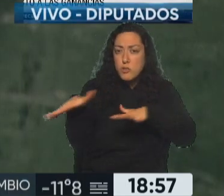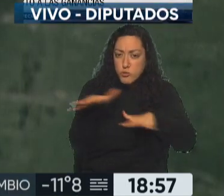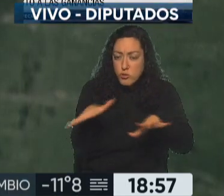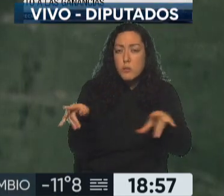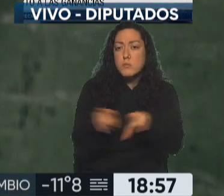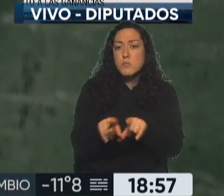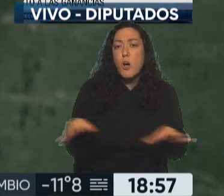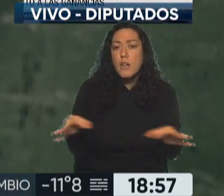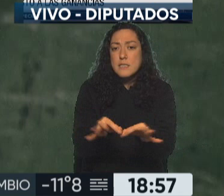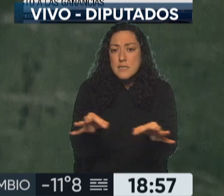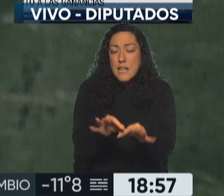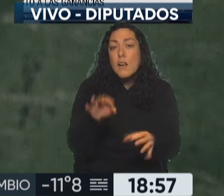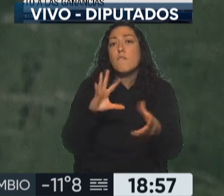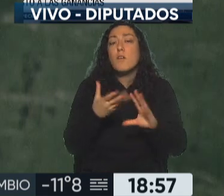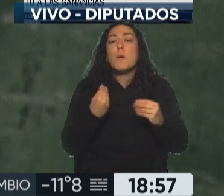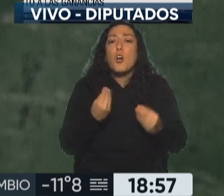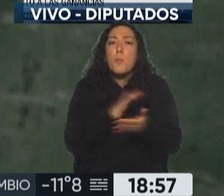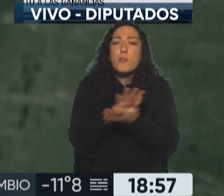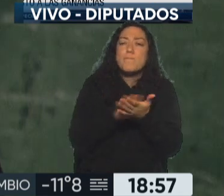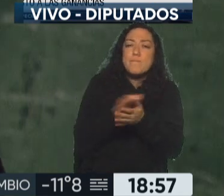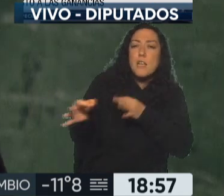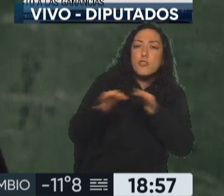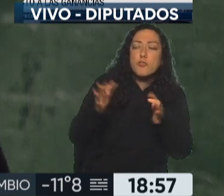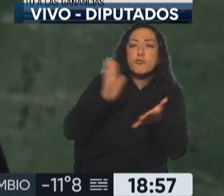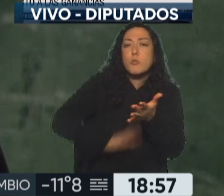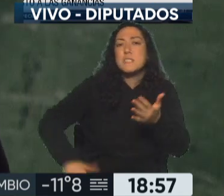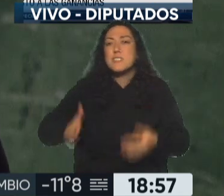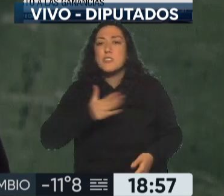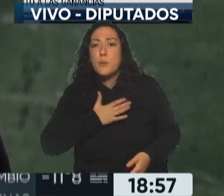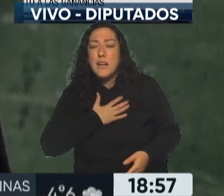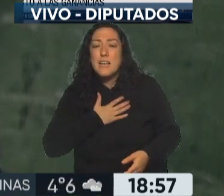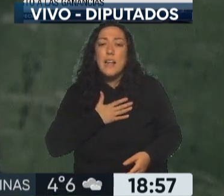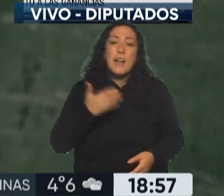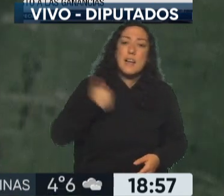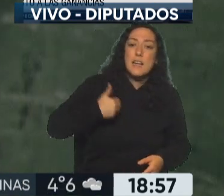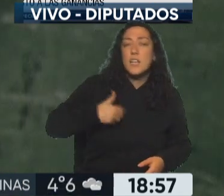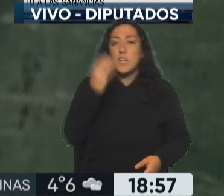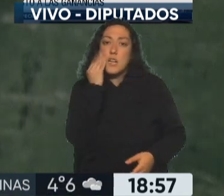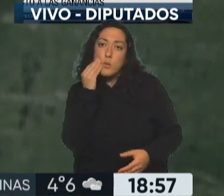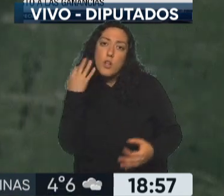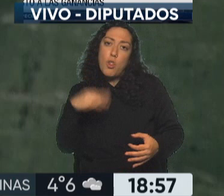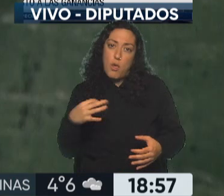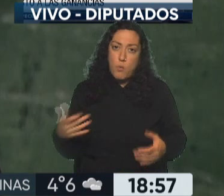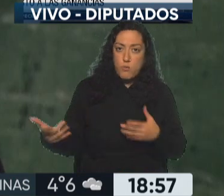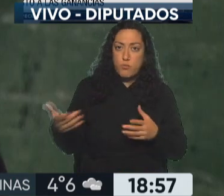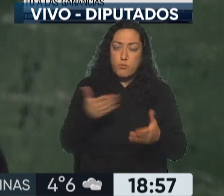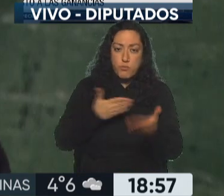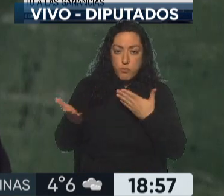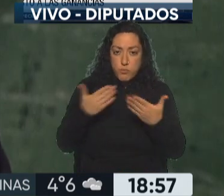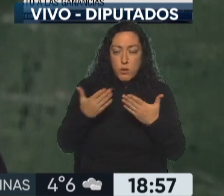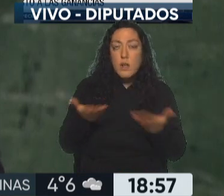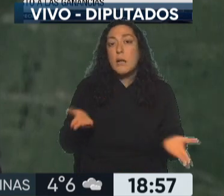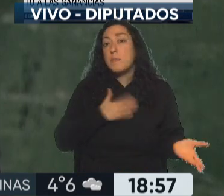las islas es a través de la negociación de soberanía entre Argentina y el Reino Unido. Lamentamos que el